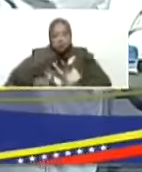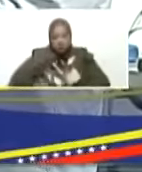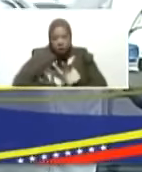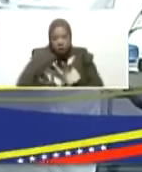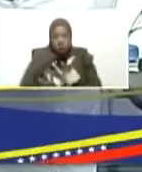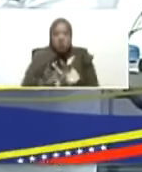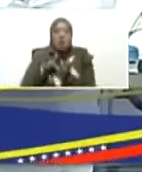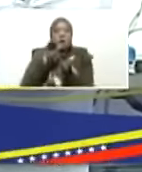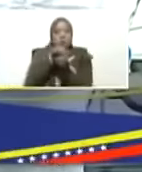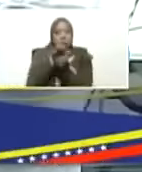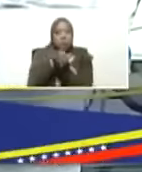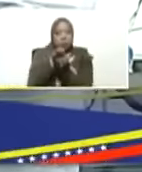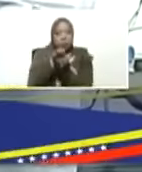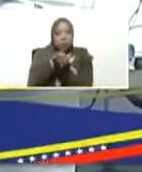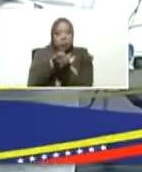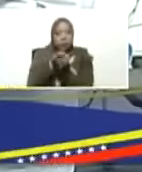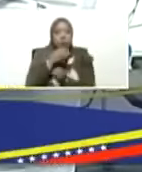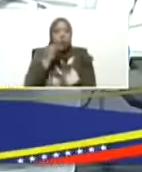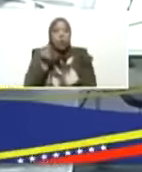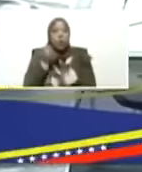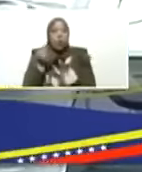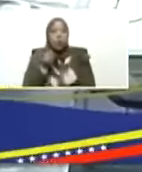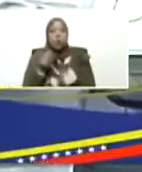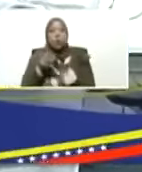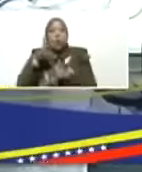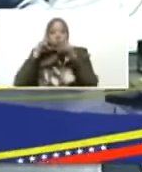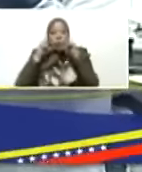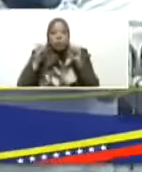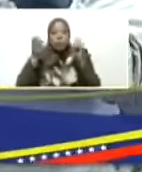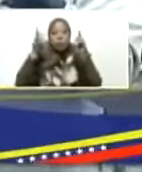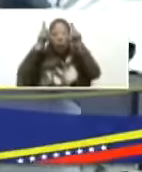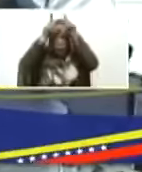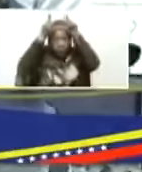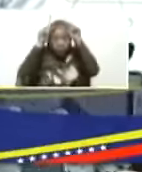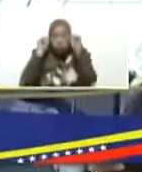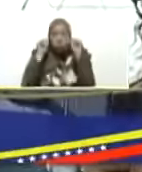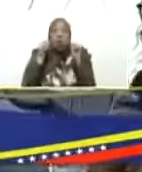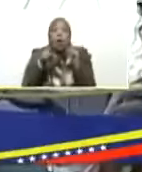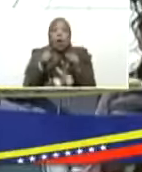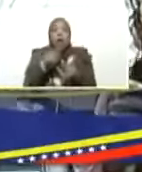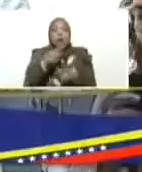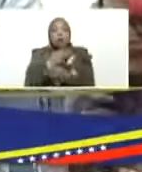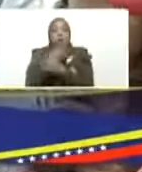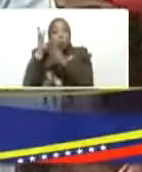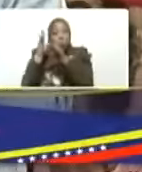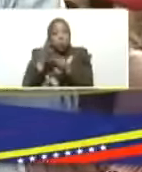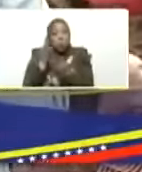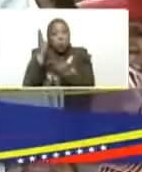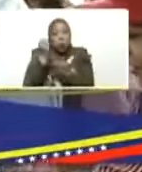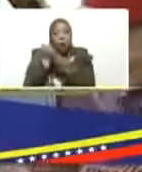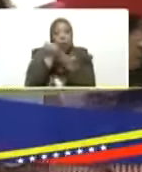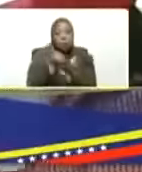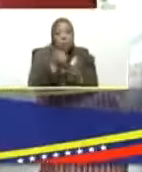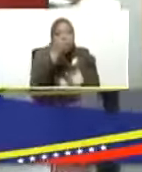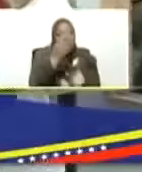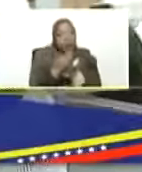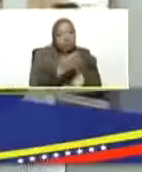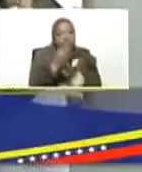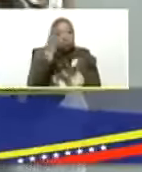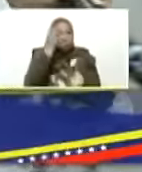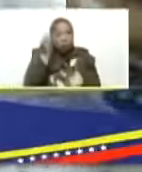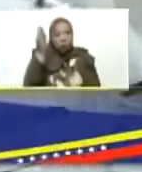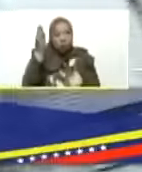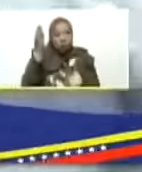Esparta, correcto. Joven, vale, la juventud profesional, te felicito. Gracias. Bueno, que Dios me los bendiga. Doctora Magaly Gutiérrez, continuamos acá